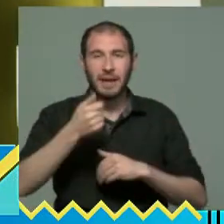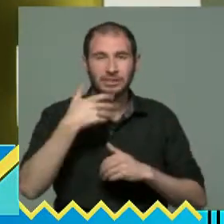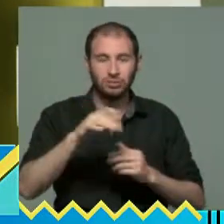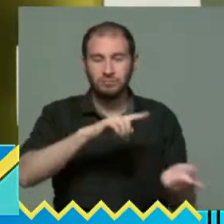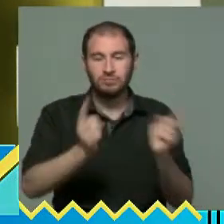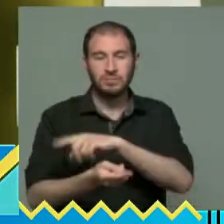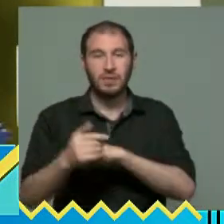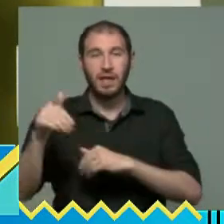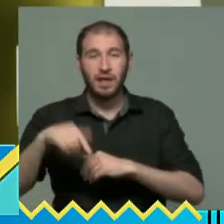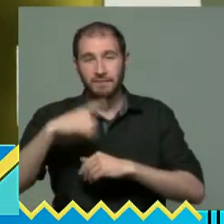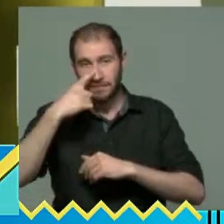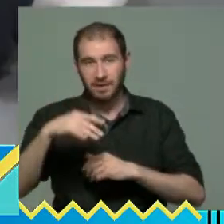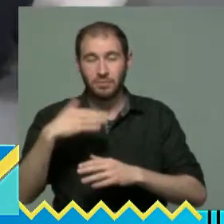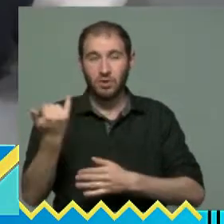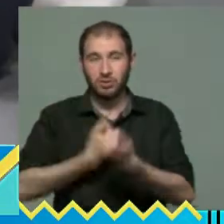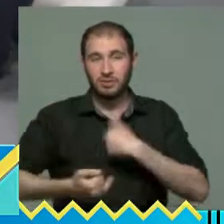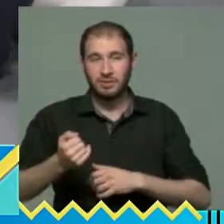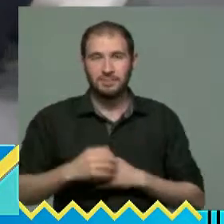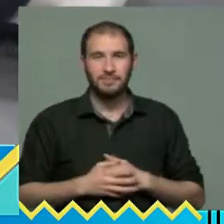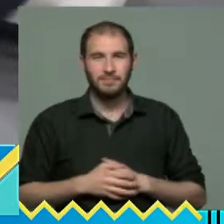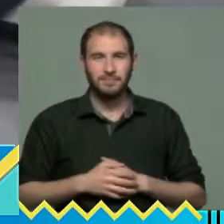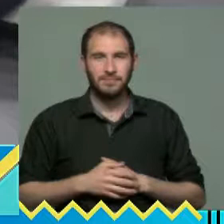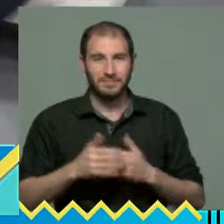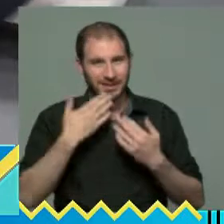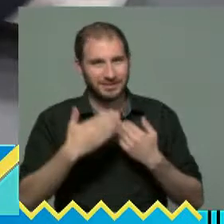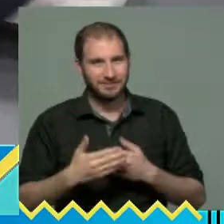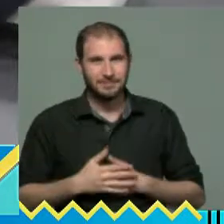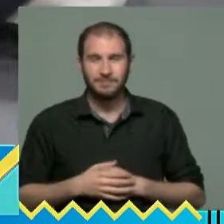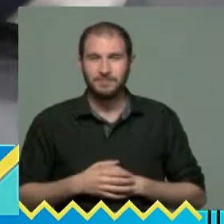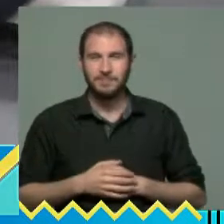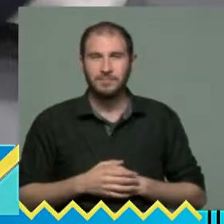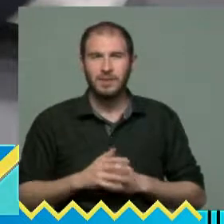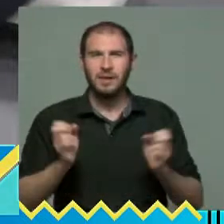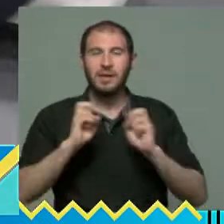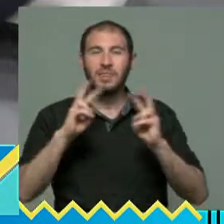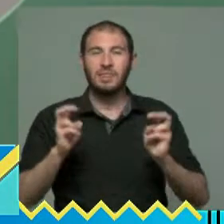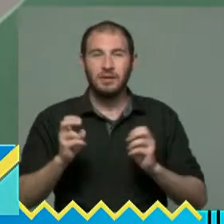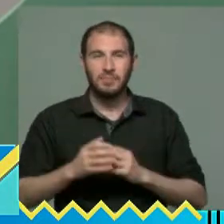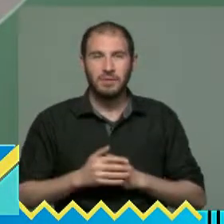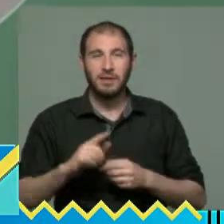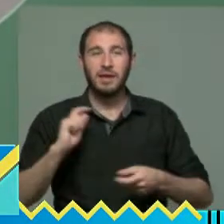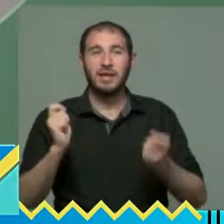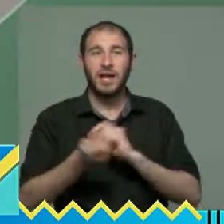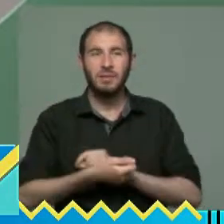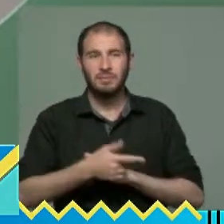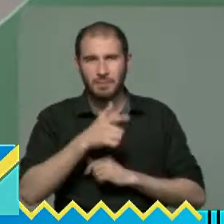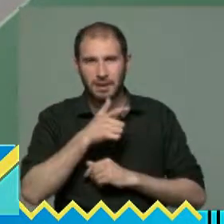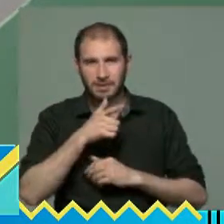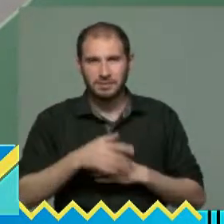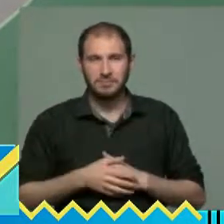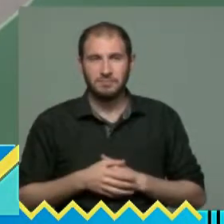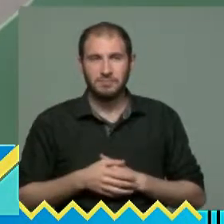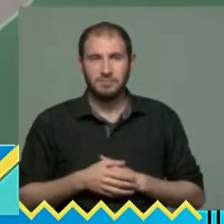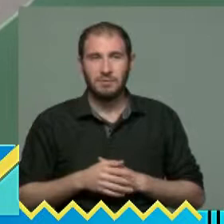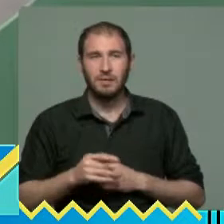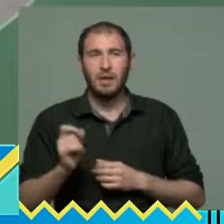las elecciones definitivas. Pasamos como no te queremos dejar sin la palabra. No, gracias. No, con respecto a los cambios, me parece que